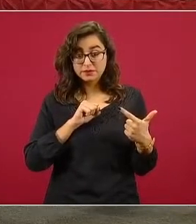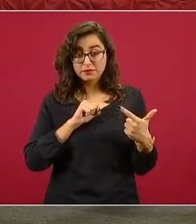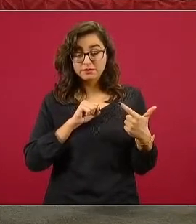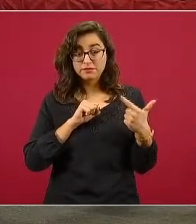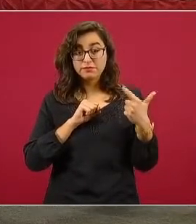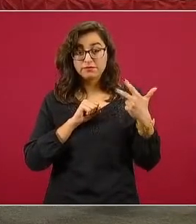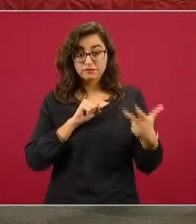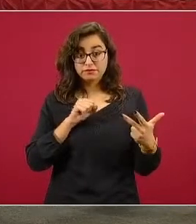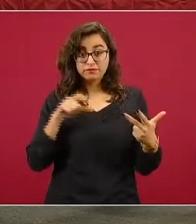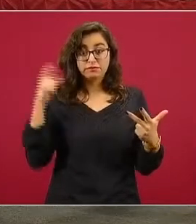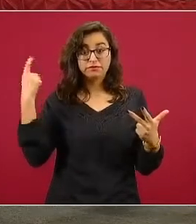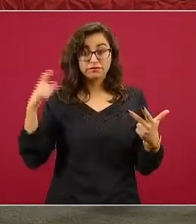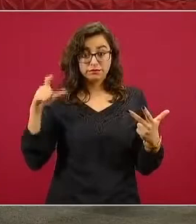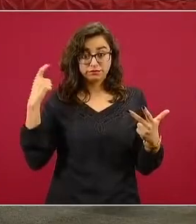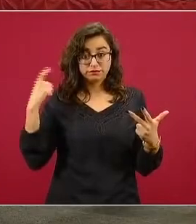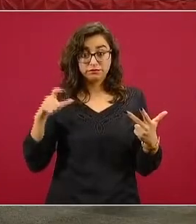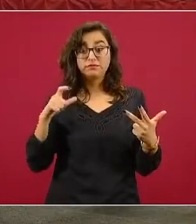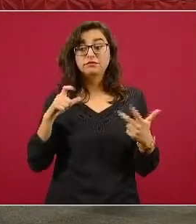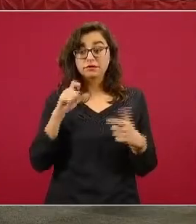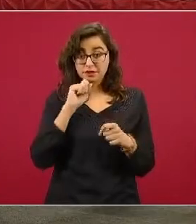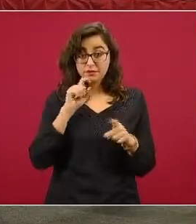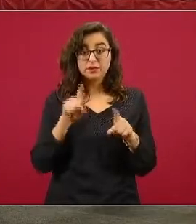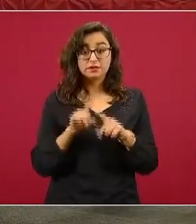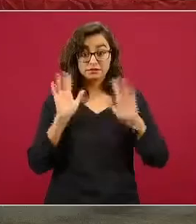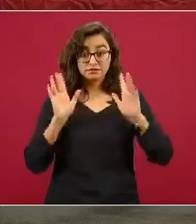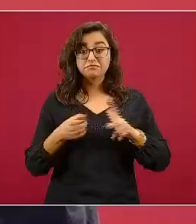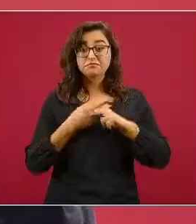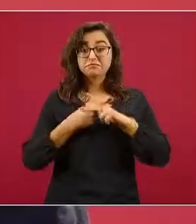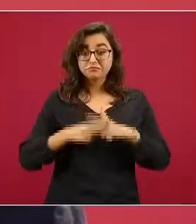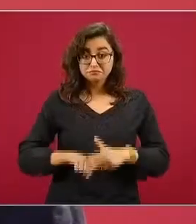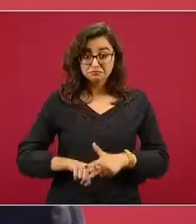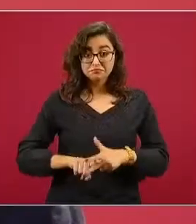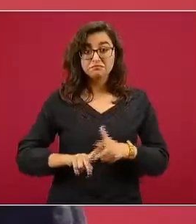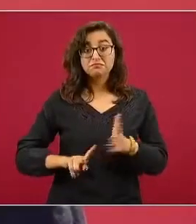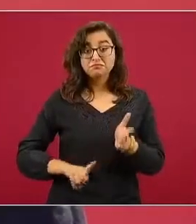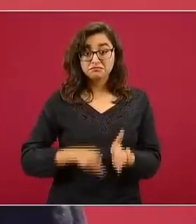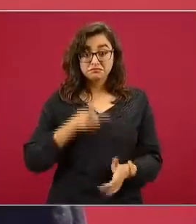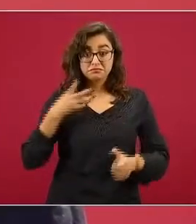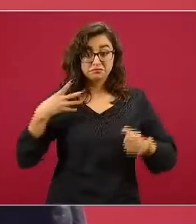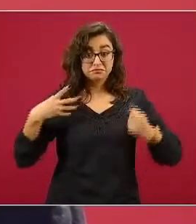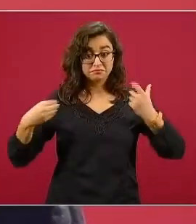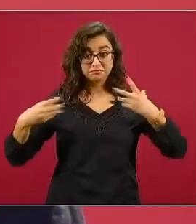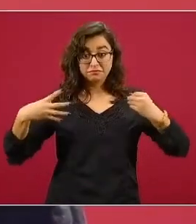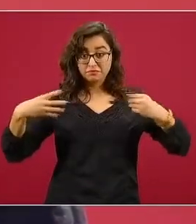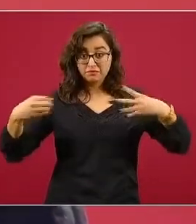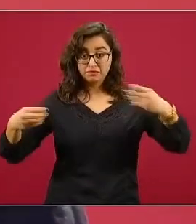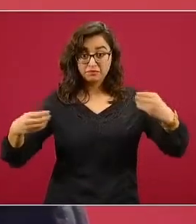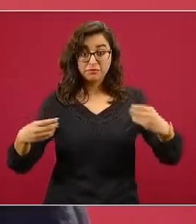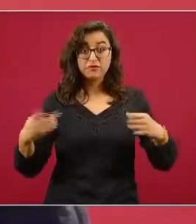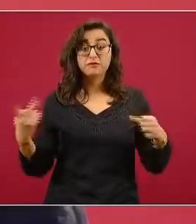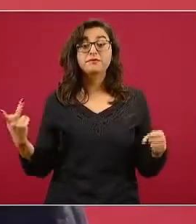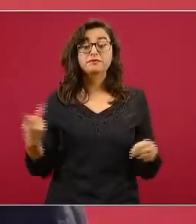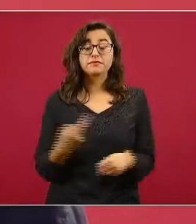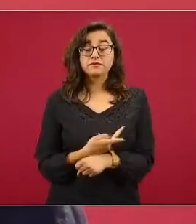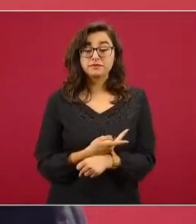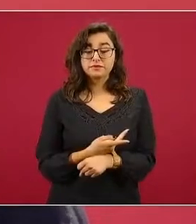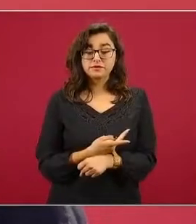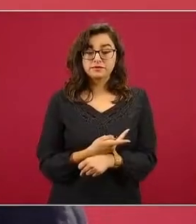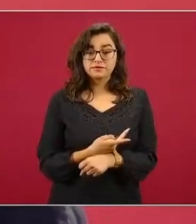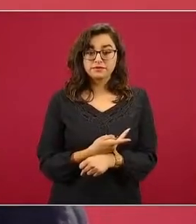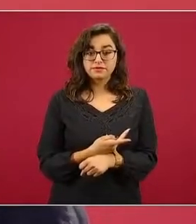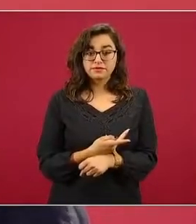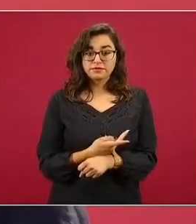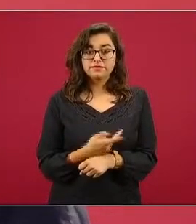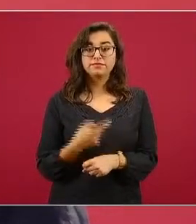presta ya a que tengan este cambio. Consecuencias de esto, muy importantes a tomar en cuenta: el riesgo de